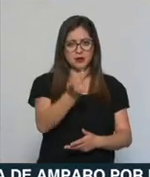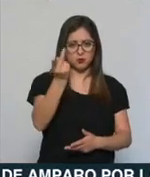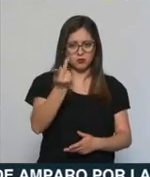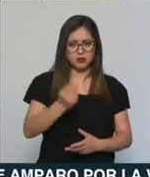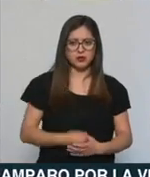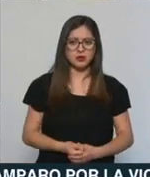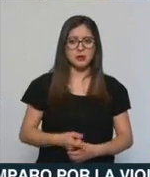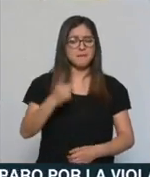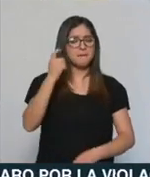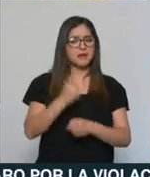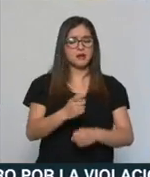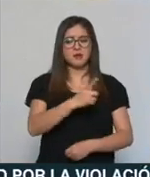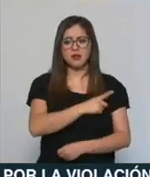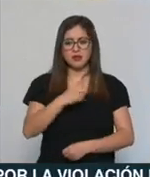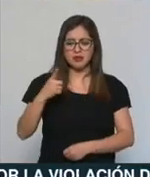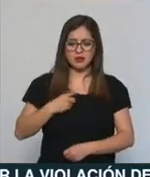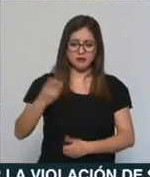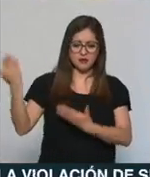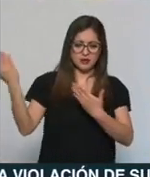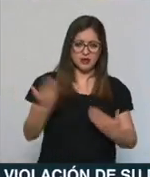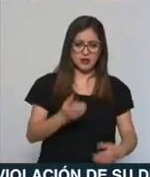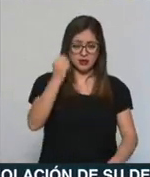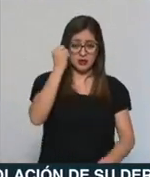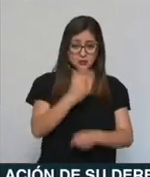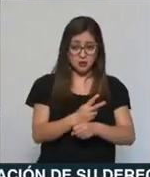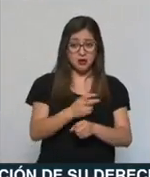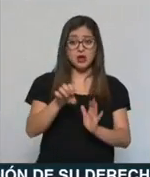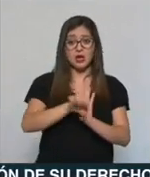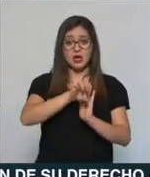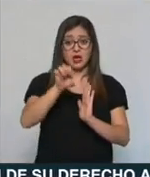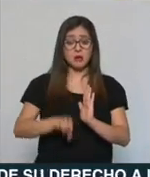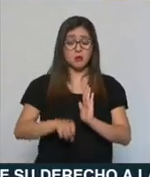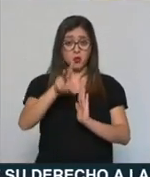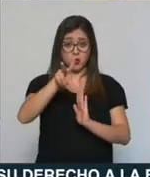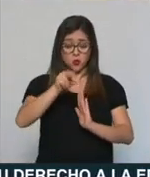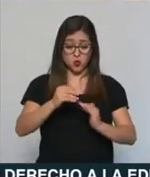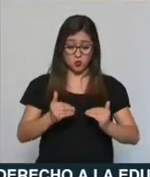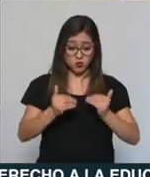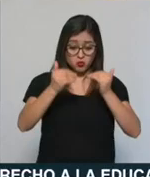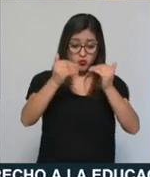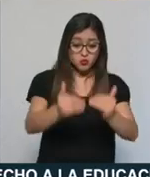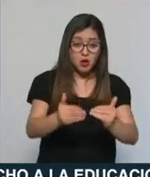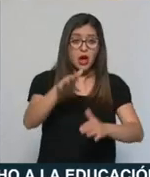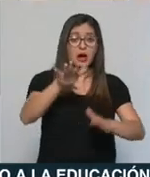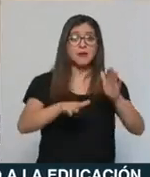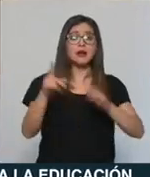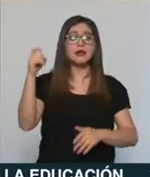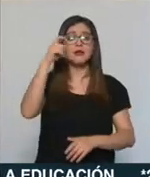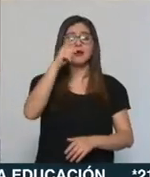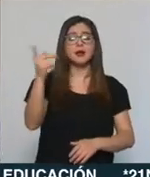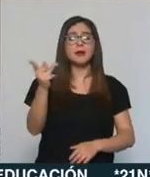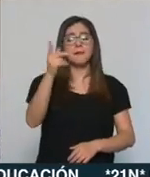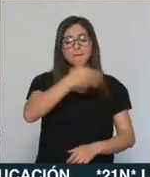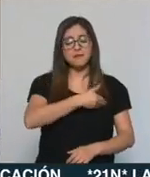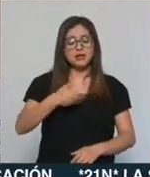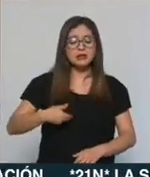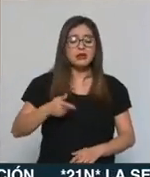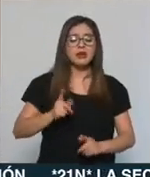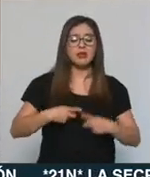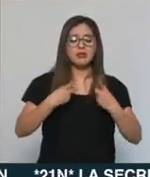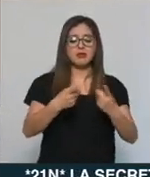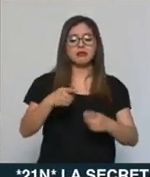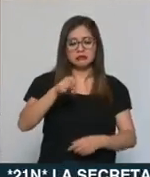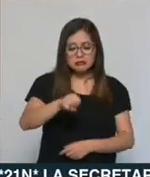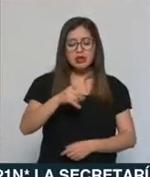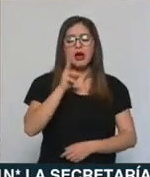llegar temprano. Si no te tocan las primeras filas, es muy difícil que te dé la pregunta el presidente. Michelle, ¿qué haces los